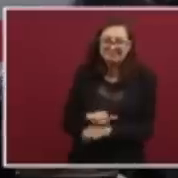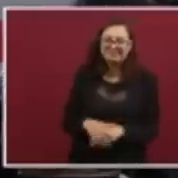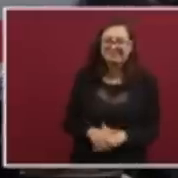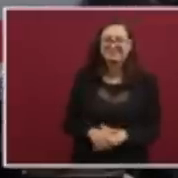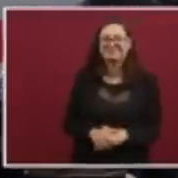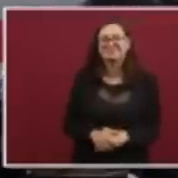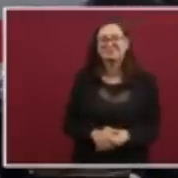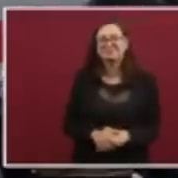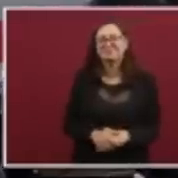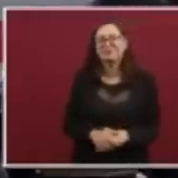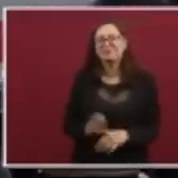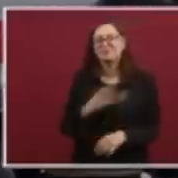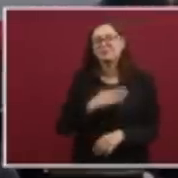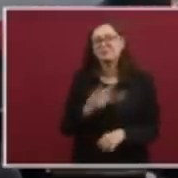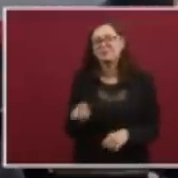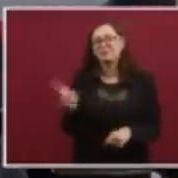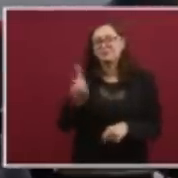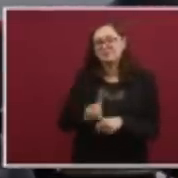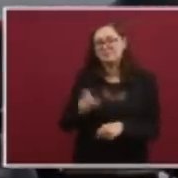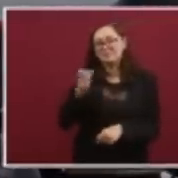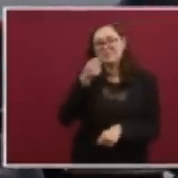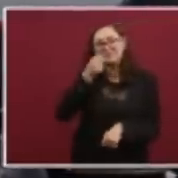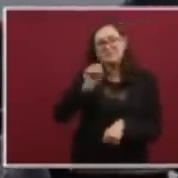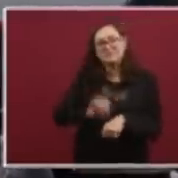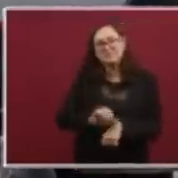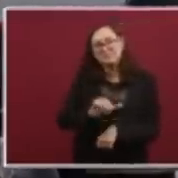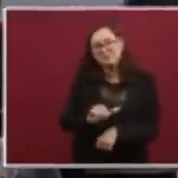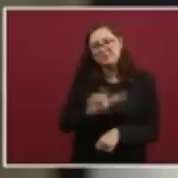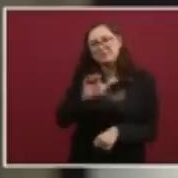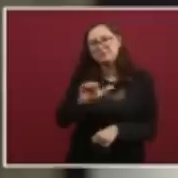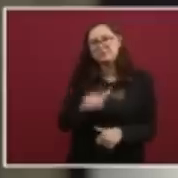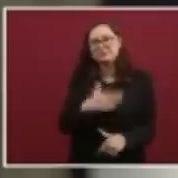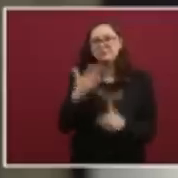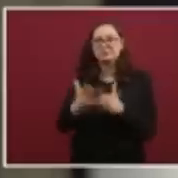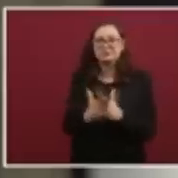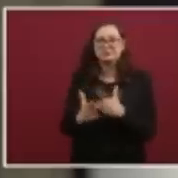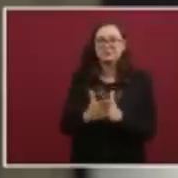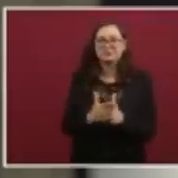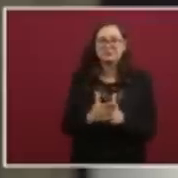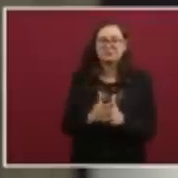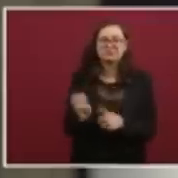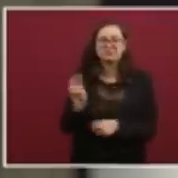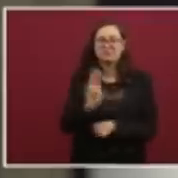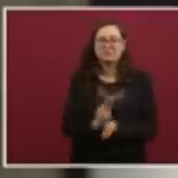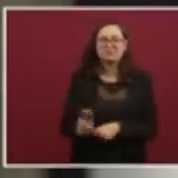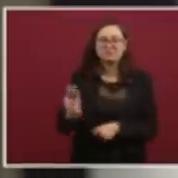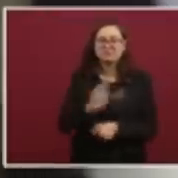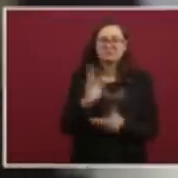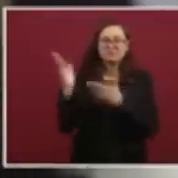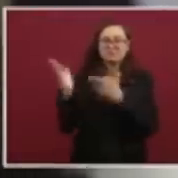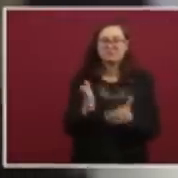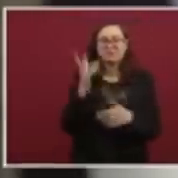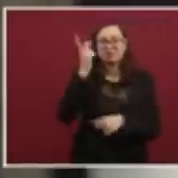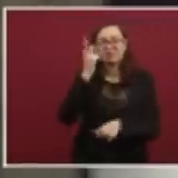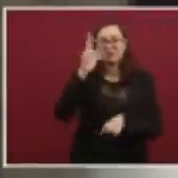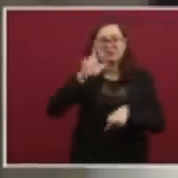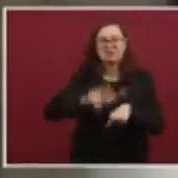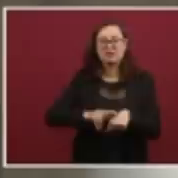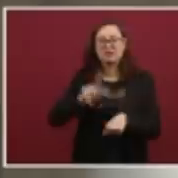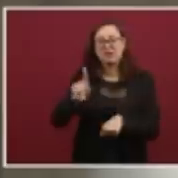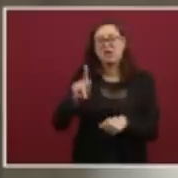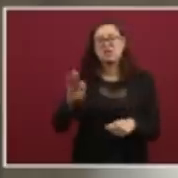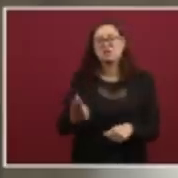Buenos días, secretario. El próximo miércoles llega a México la directora gerente del Fondo